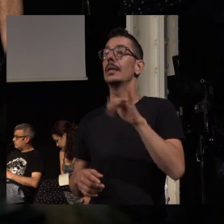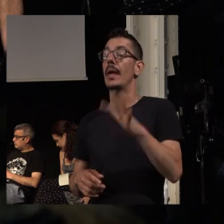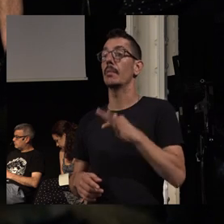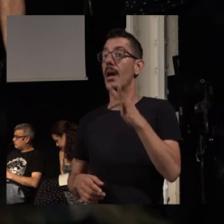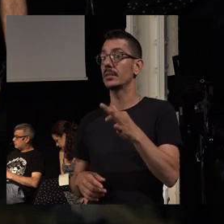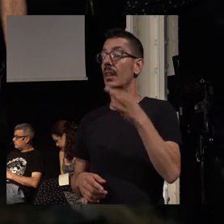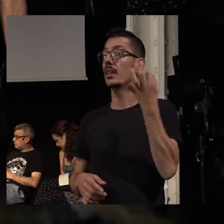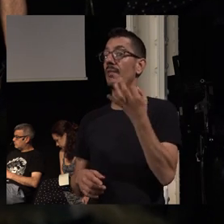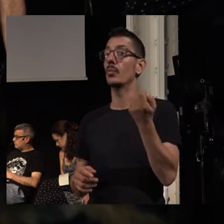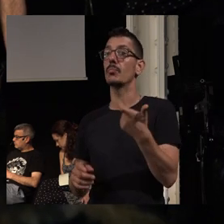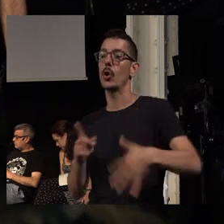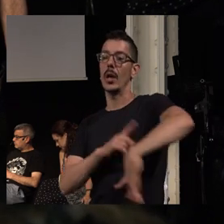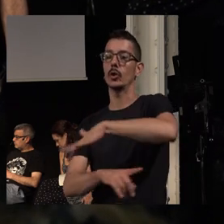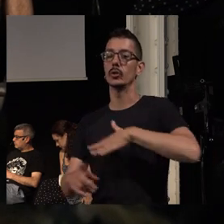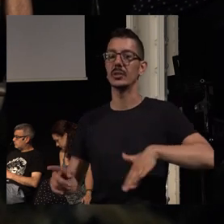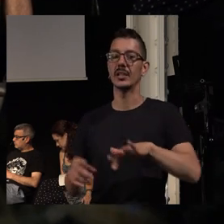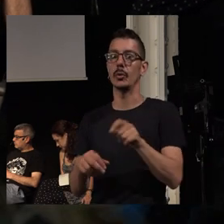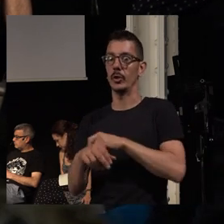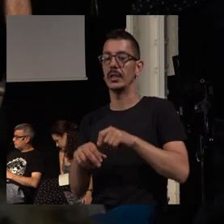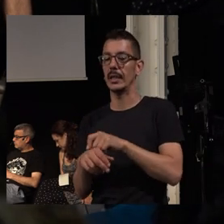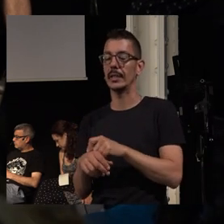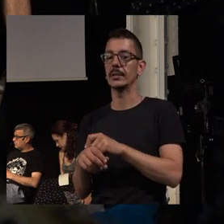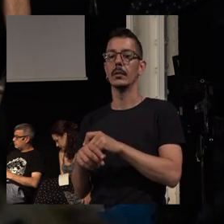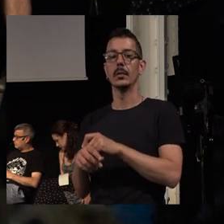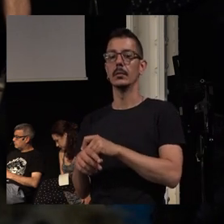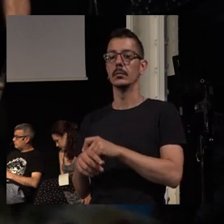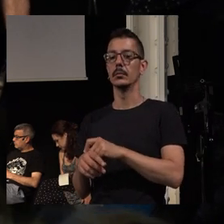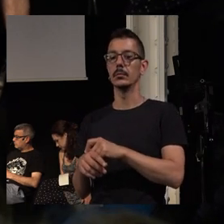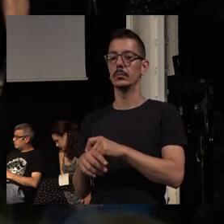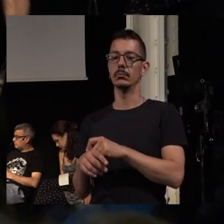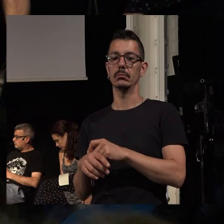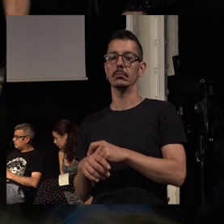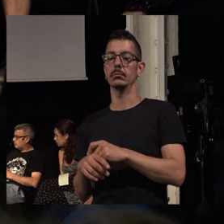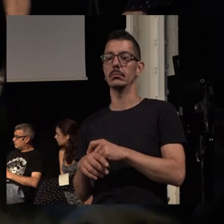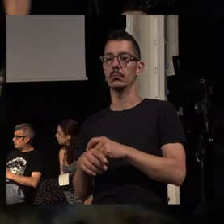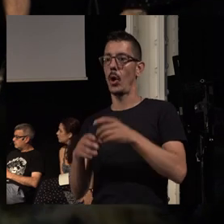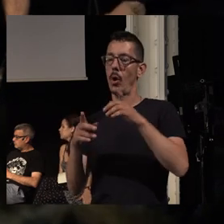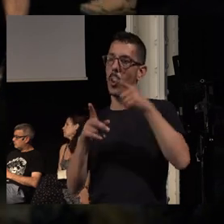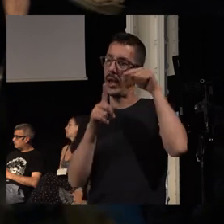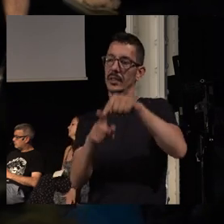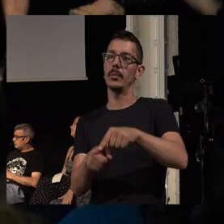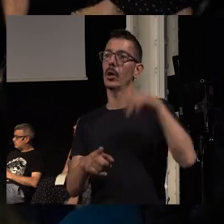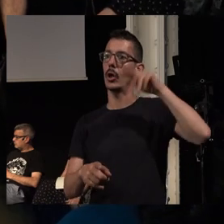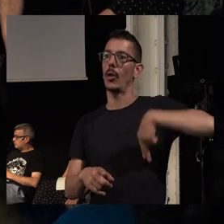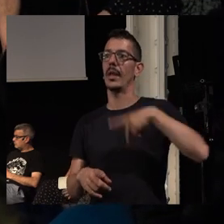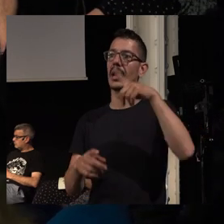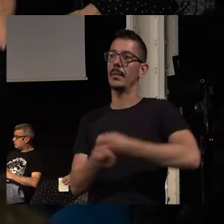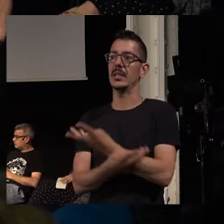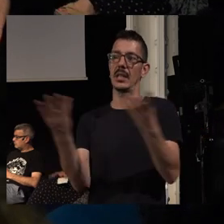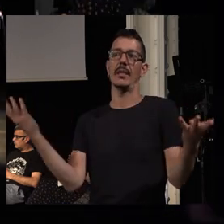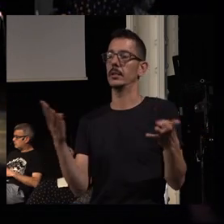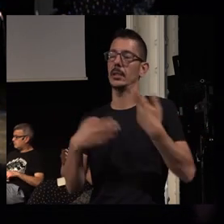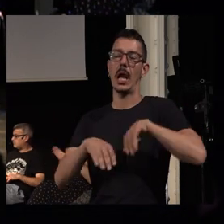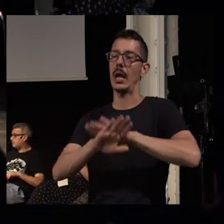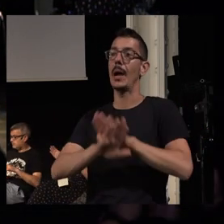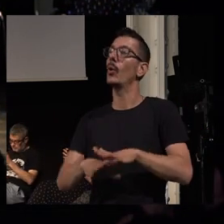estar ubicadas sobre todo en ese tipo de políticas más propias de reconocer las diversidades, ¿no? Lo dejo aquí y pasamos al debate,